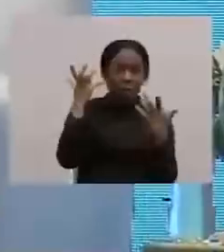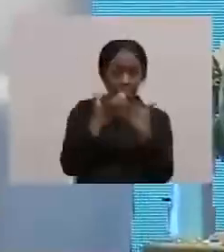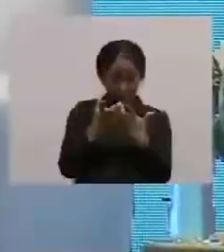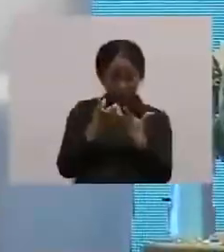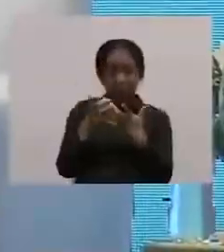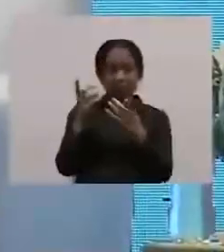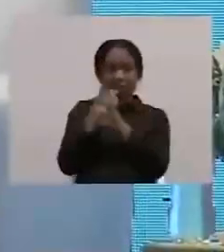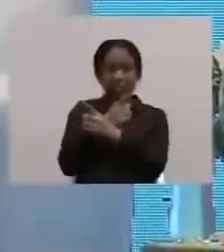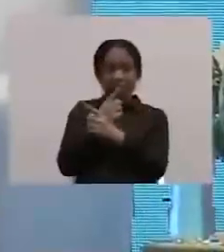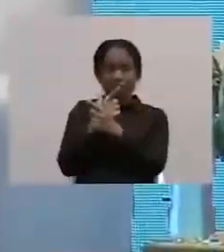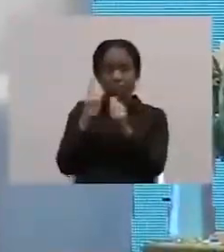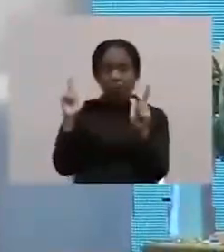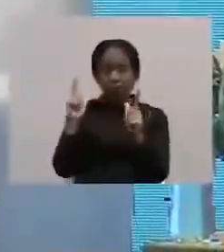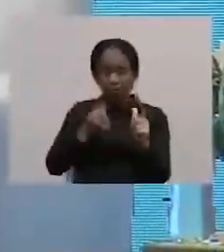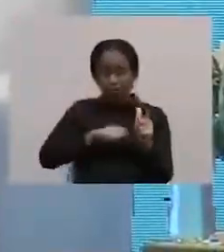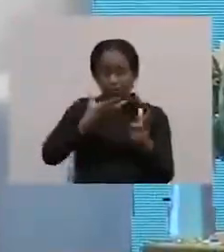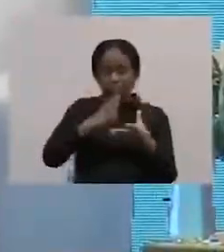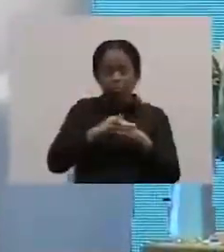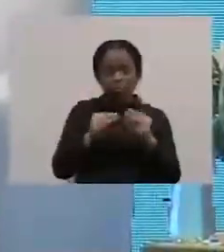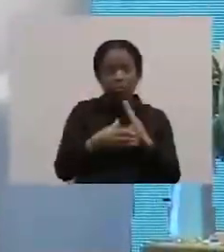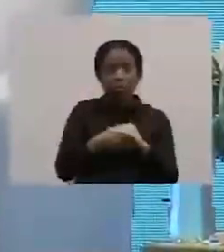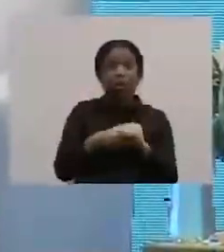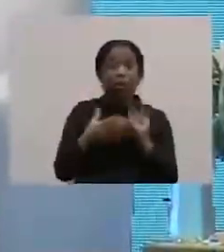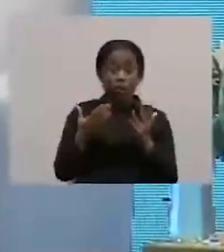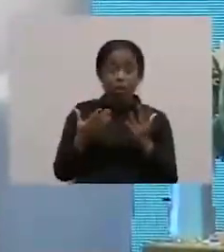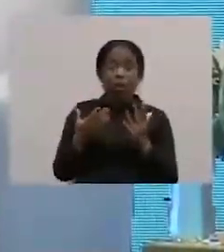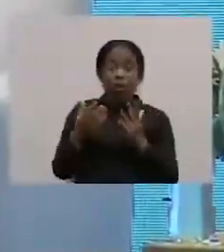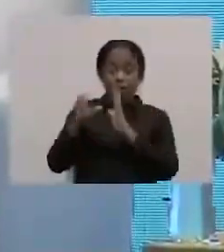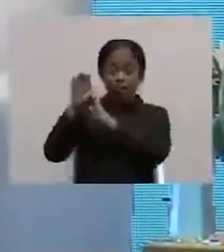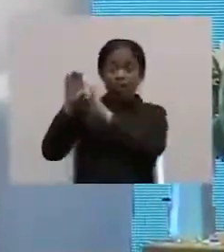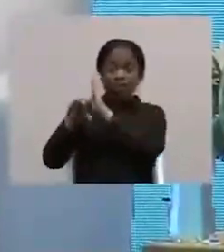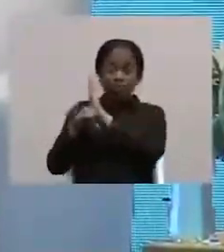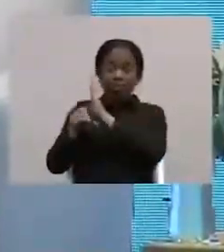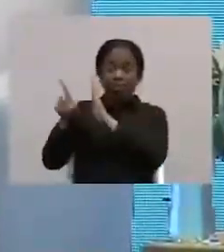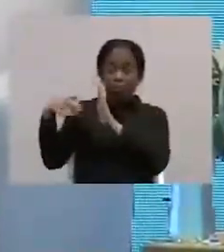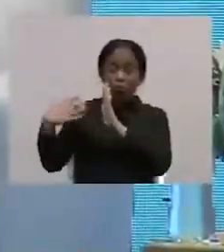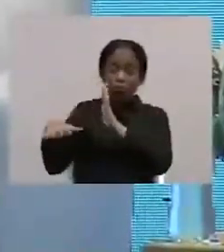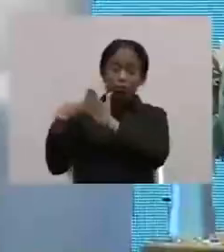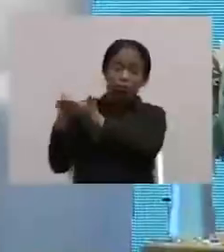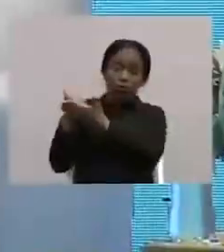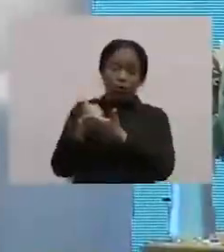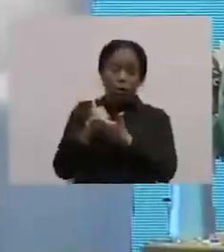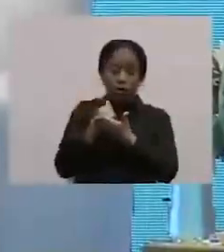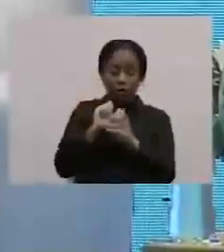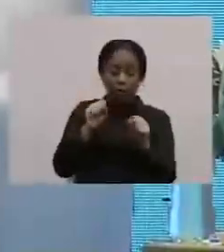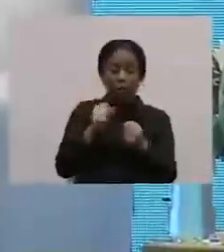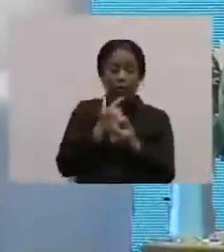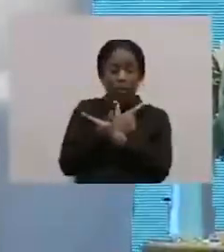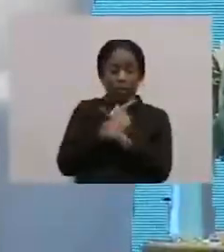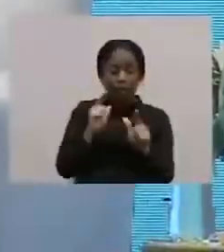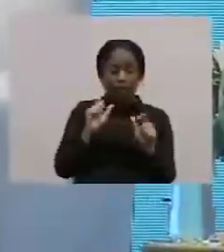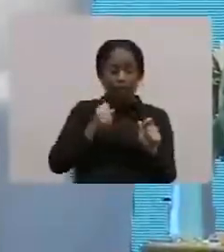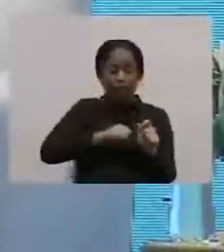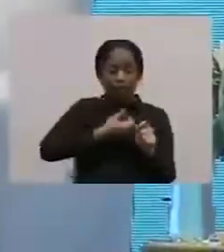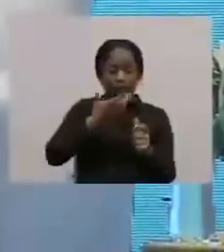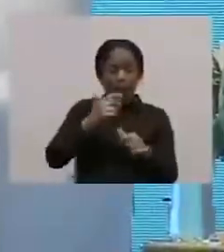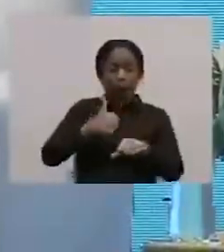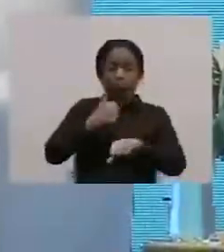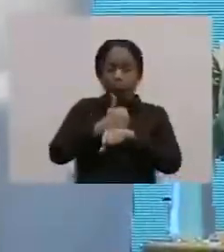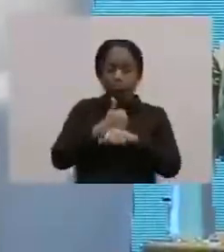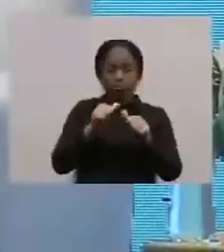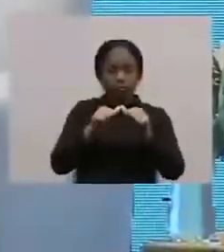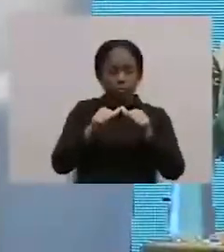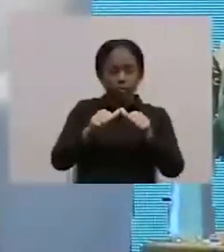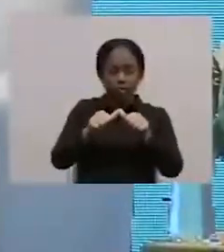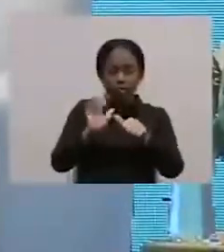expresión. Por tanto, yo creo que el Constitucional en ese sentido es una garantía también para que esa libertad se mantenga incólume, es